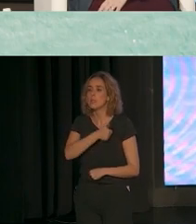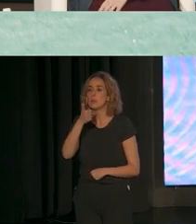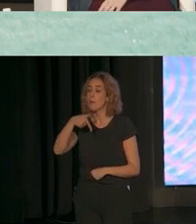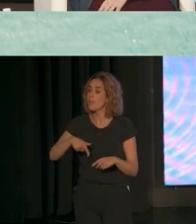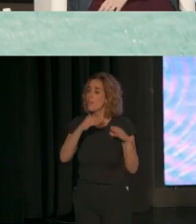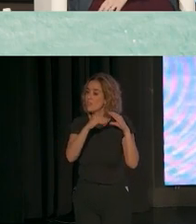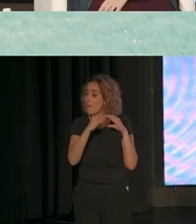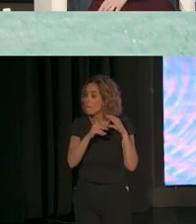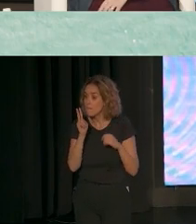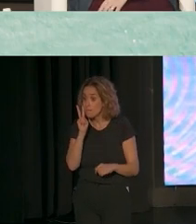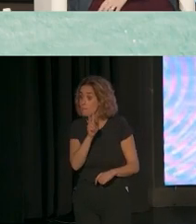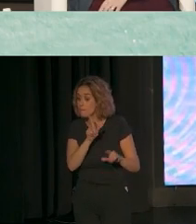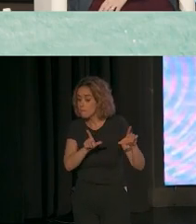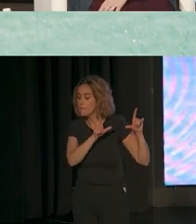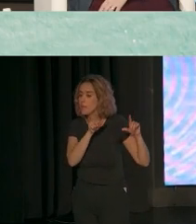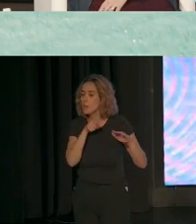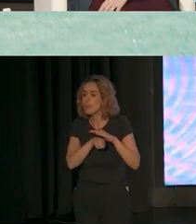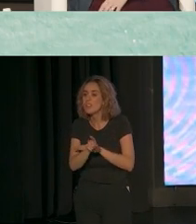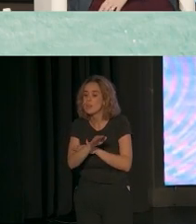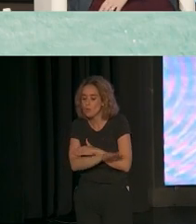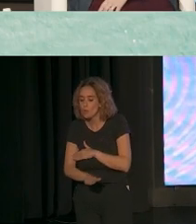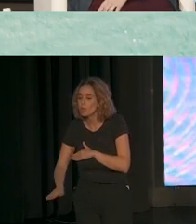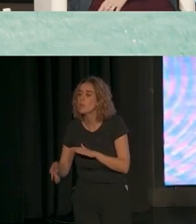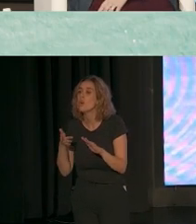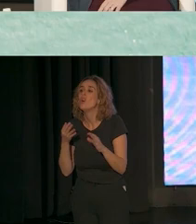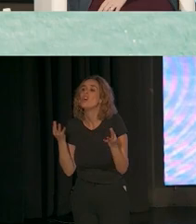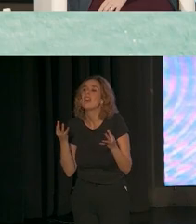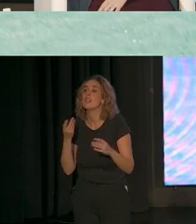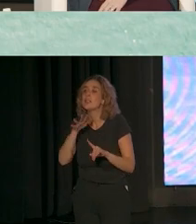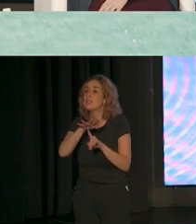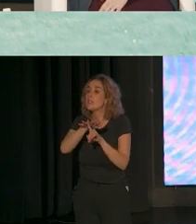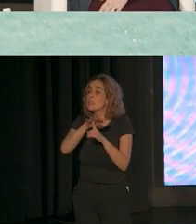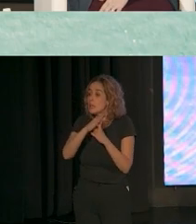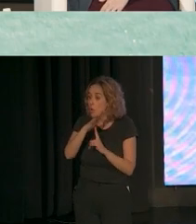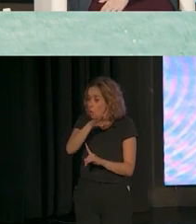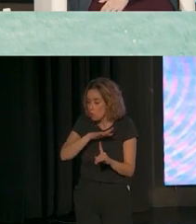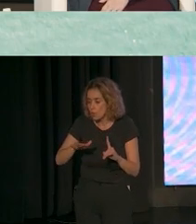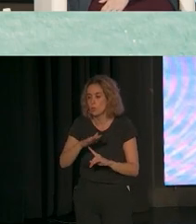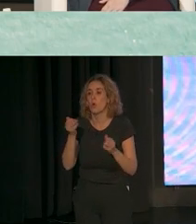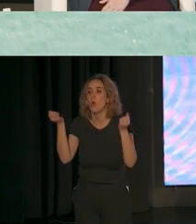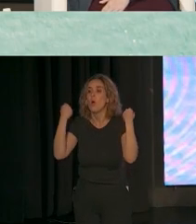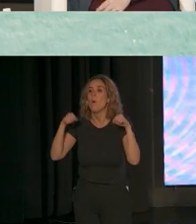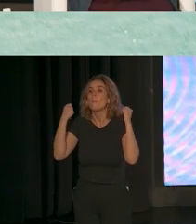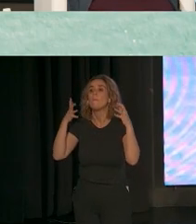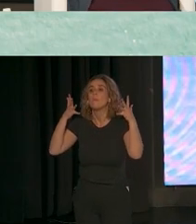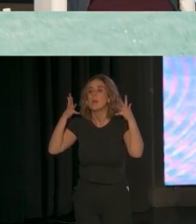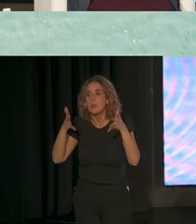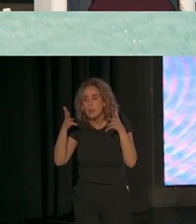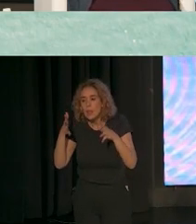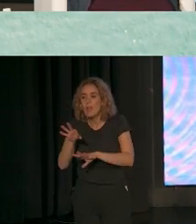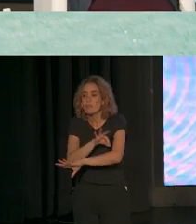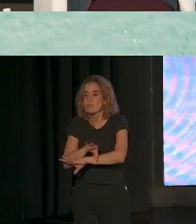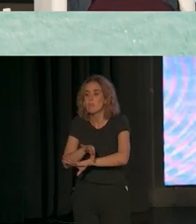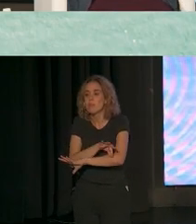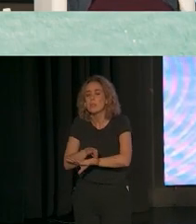este vídeo, en el desarrollo de un niño es el contexto. Las prácticas recomendadas están diseñadas